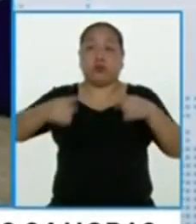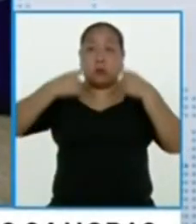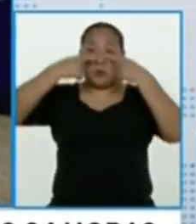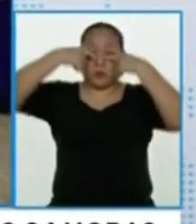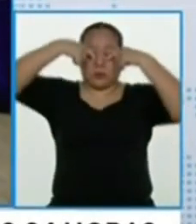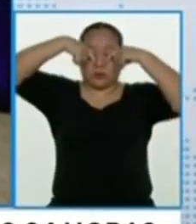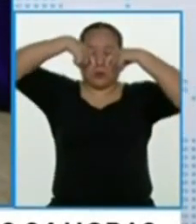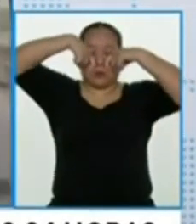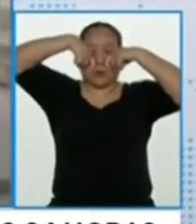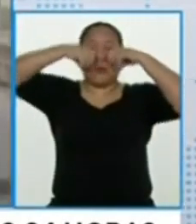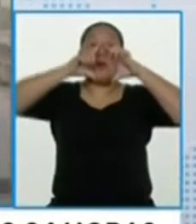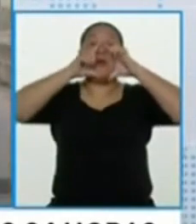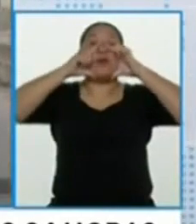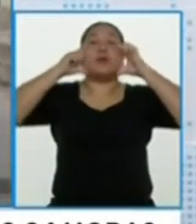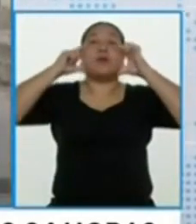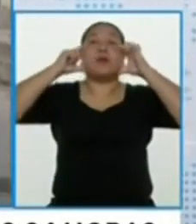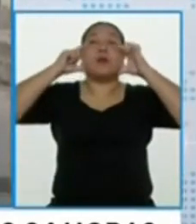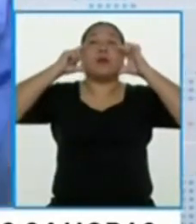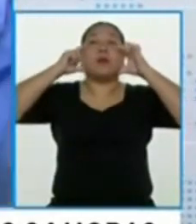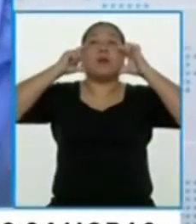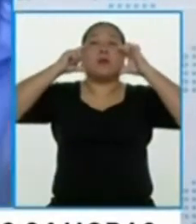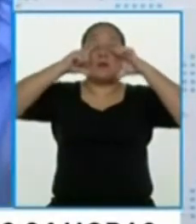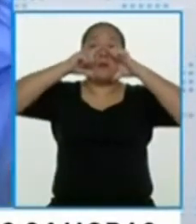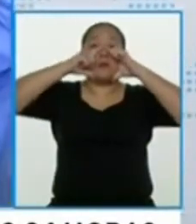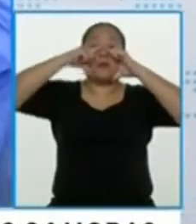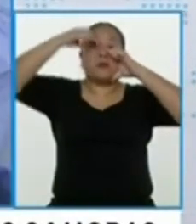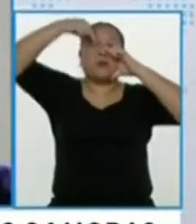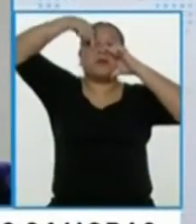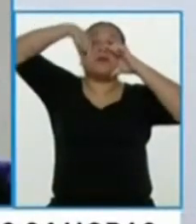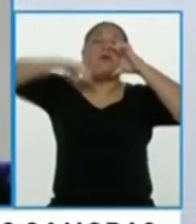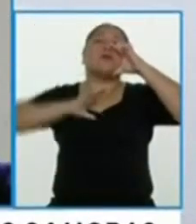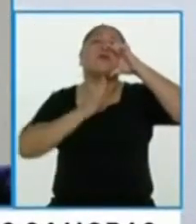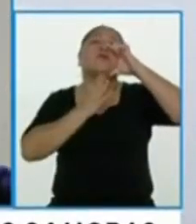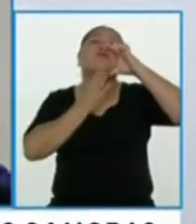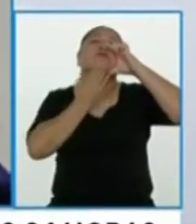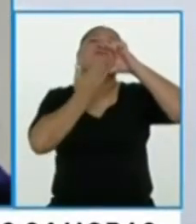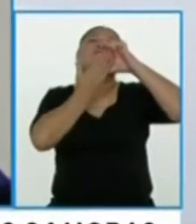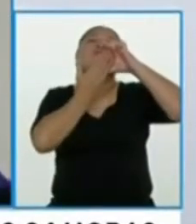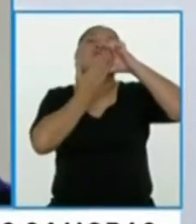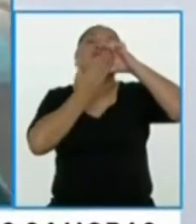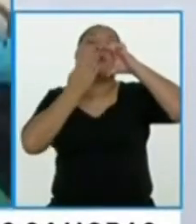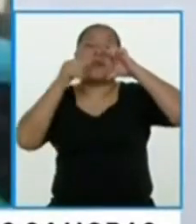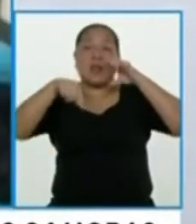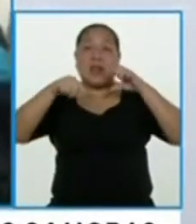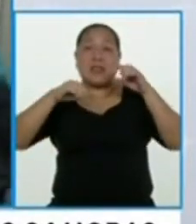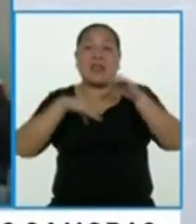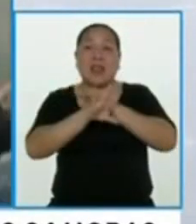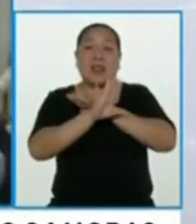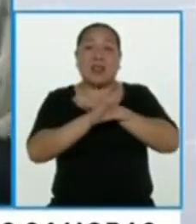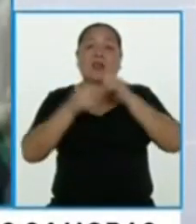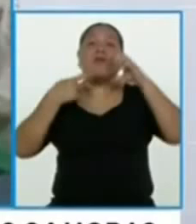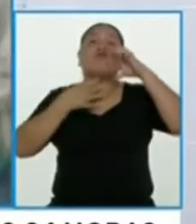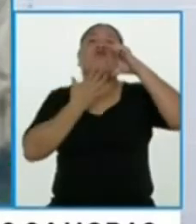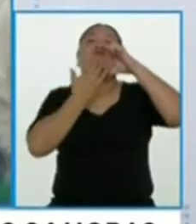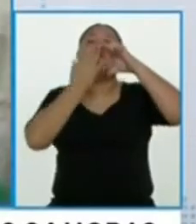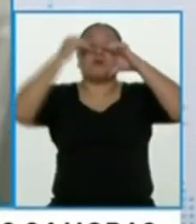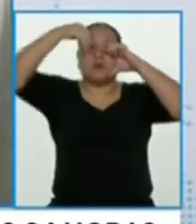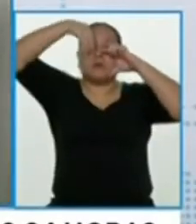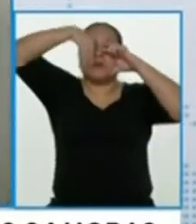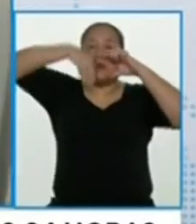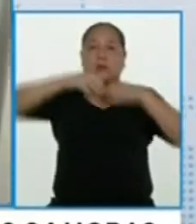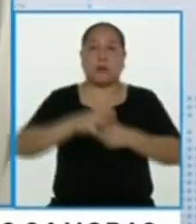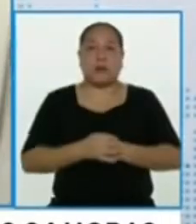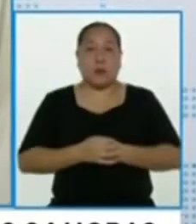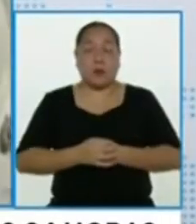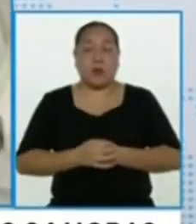huequitos de la nariz, que está en tu mascarilla bien puesta, porque no te la ajustas bien, y por la parte de abajo, en la barba. Por eso es que me ha afeitado. Lo segundo,